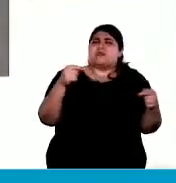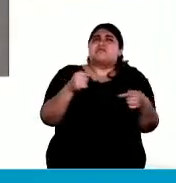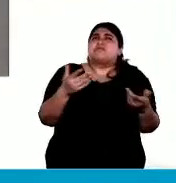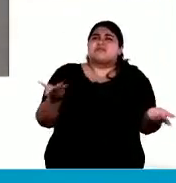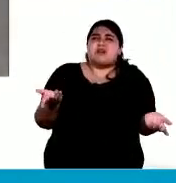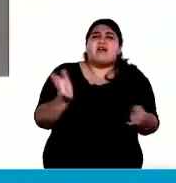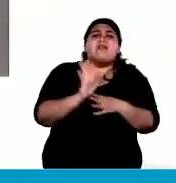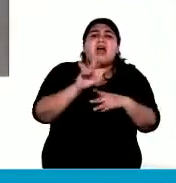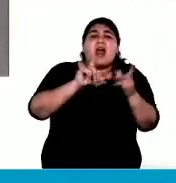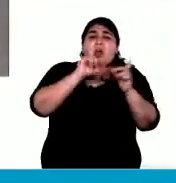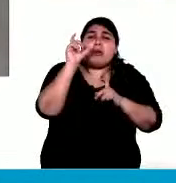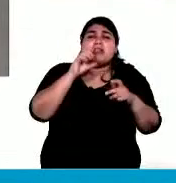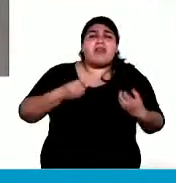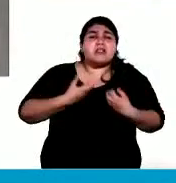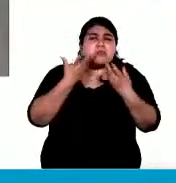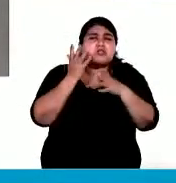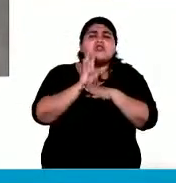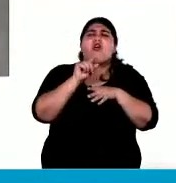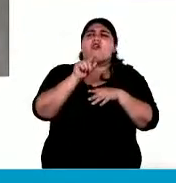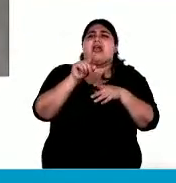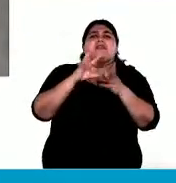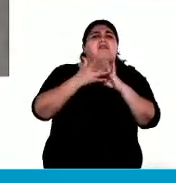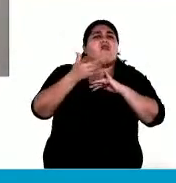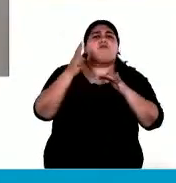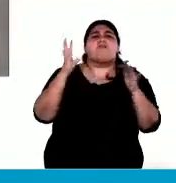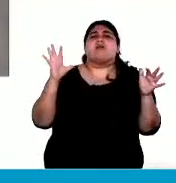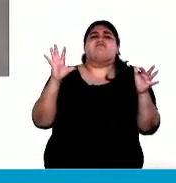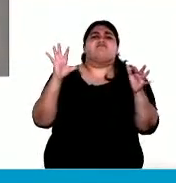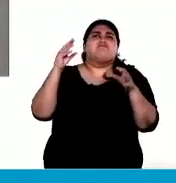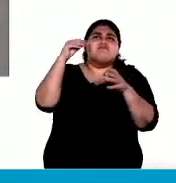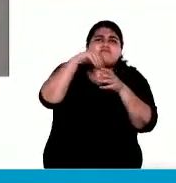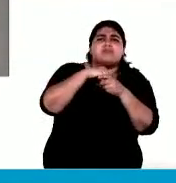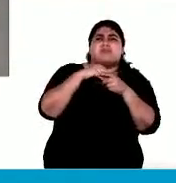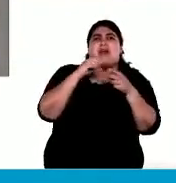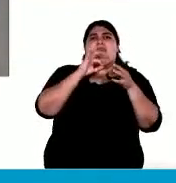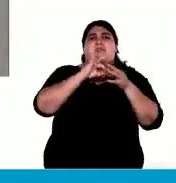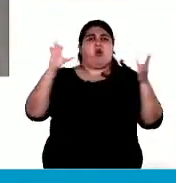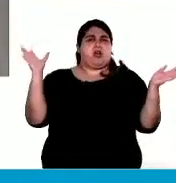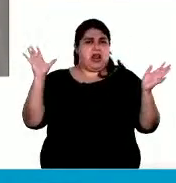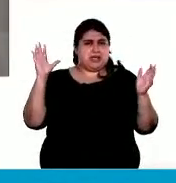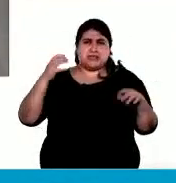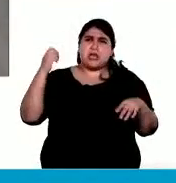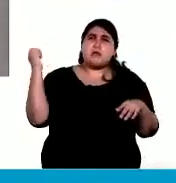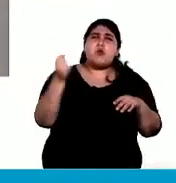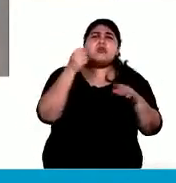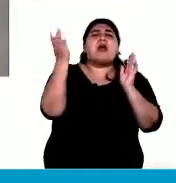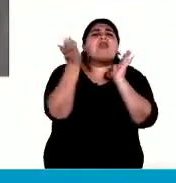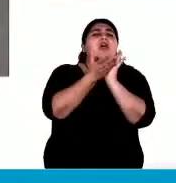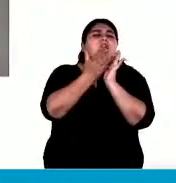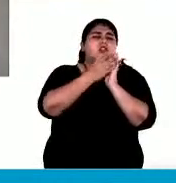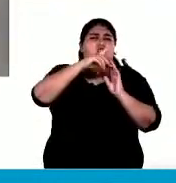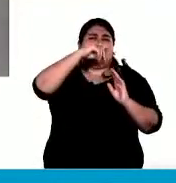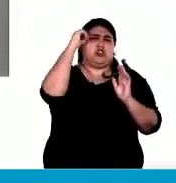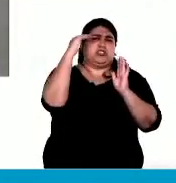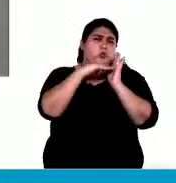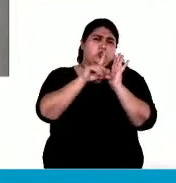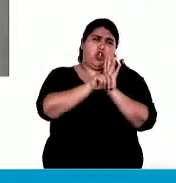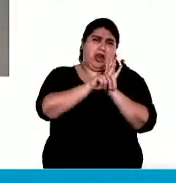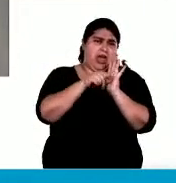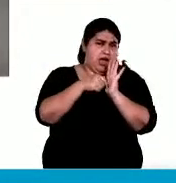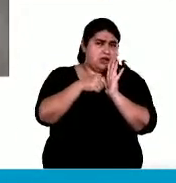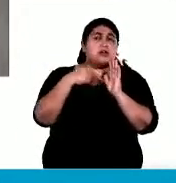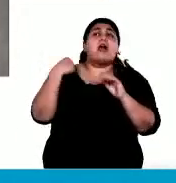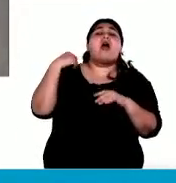que sabemos bien que es el nervio de la democracia. Es un derecho constitucional. El Estado no puede decirnos qué hacer, qué leer y